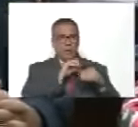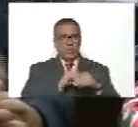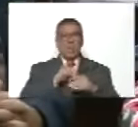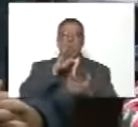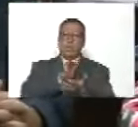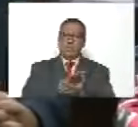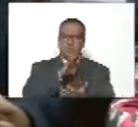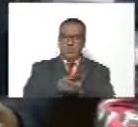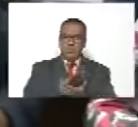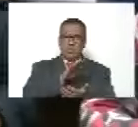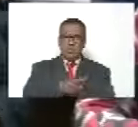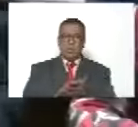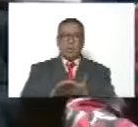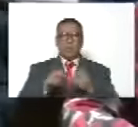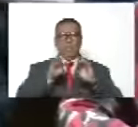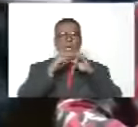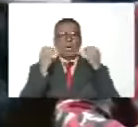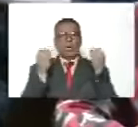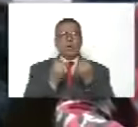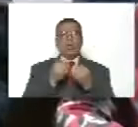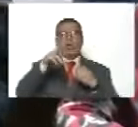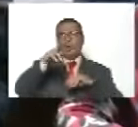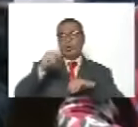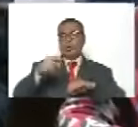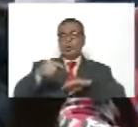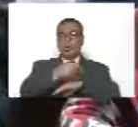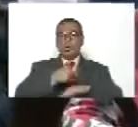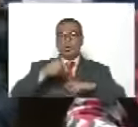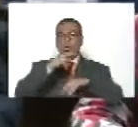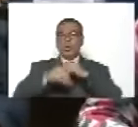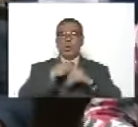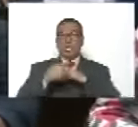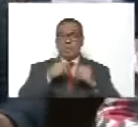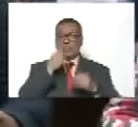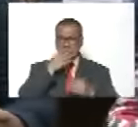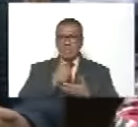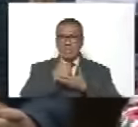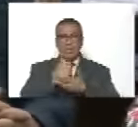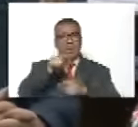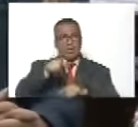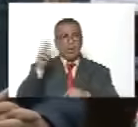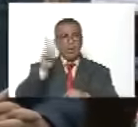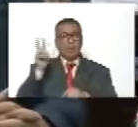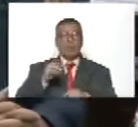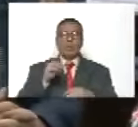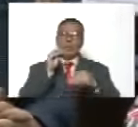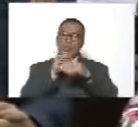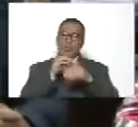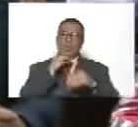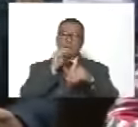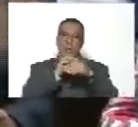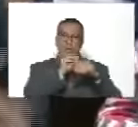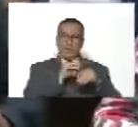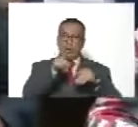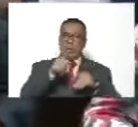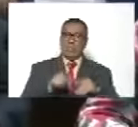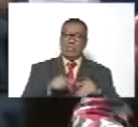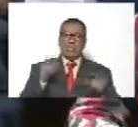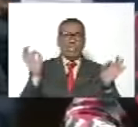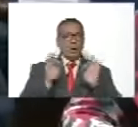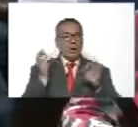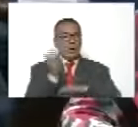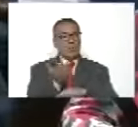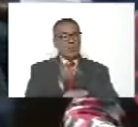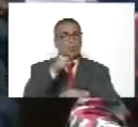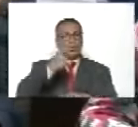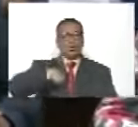tranquilidad a las organizaciones no gubernamentales que hacen el bien ante el país. enviarles un mensaje de que esto no los perjudica de ninguna